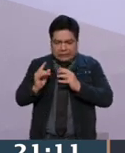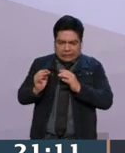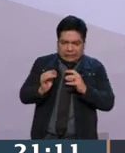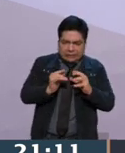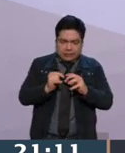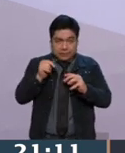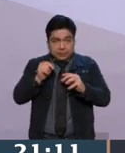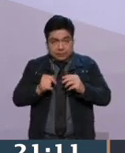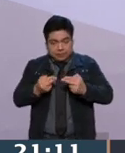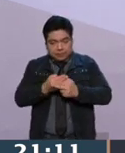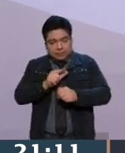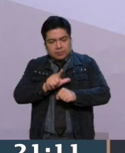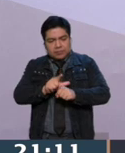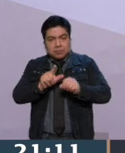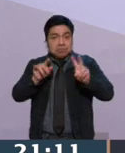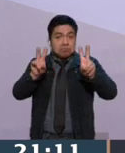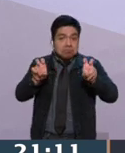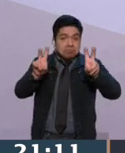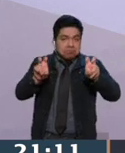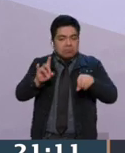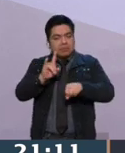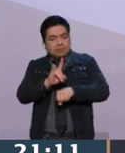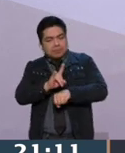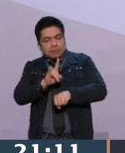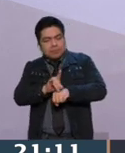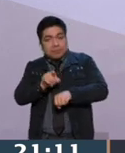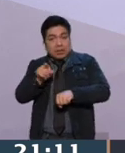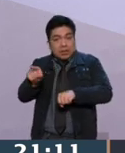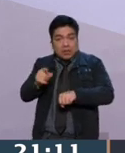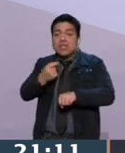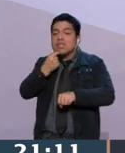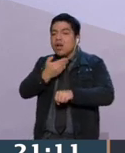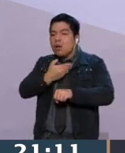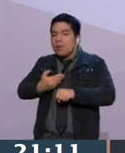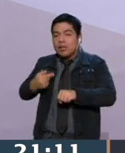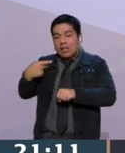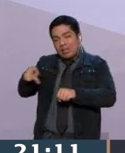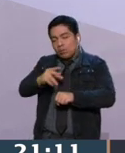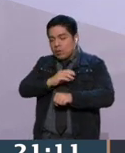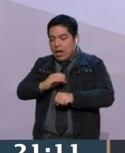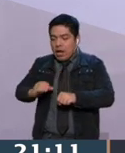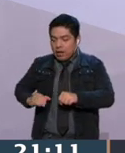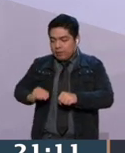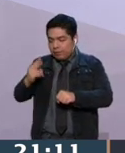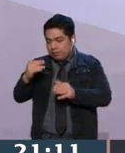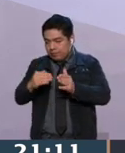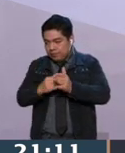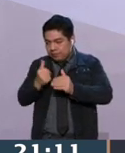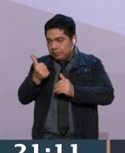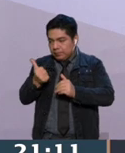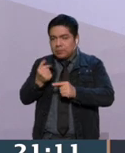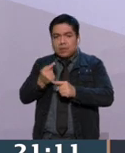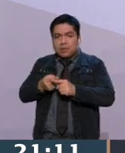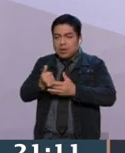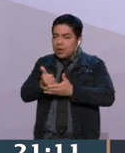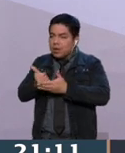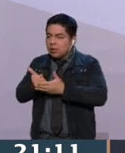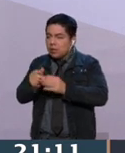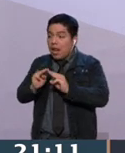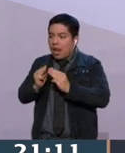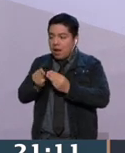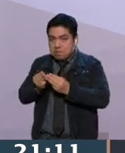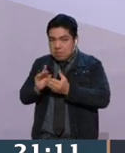nacionales en torno a un supuesto financiamiento a la campaña del presidente López Obrador de parte del crimen organizado en